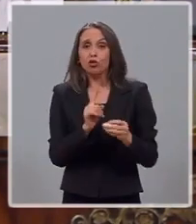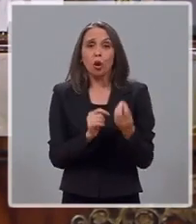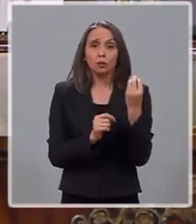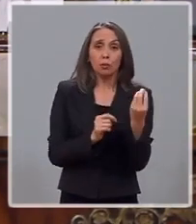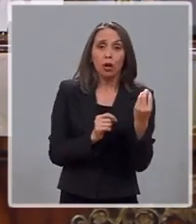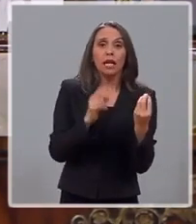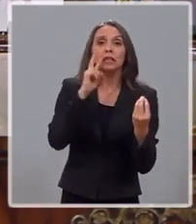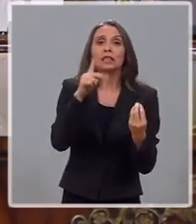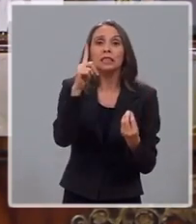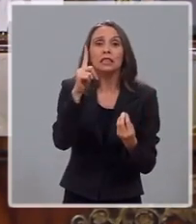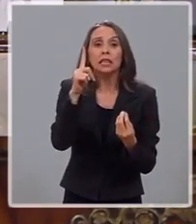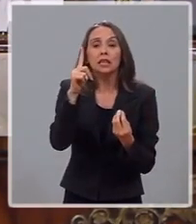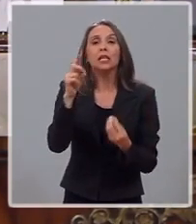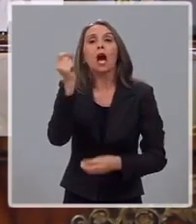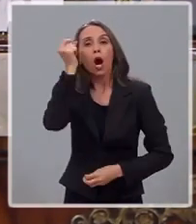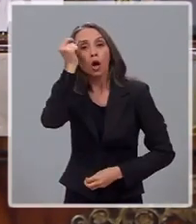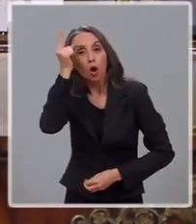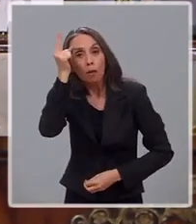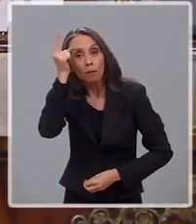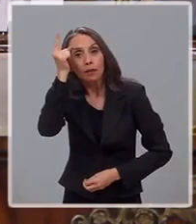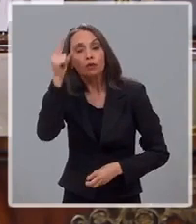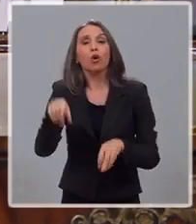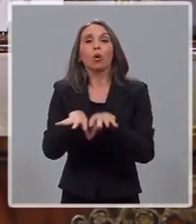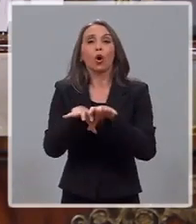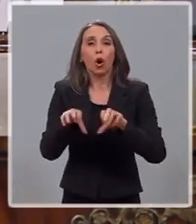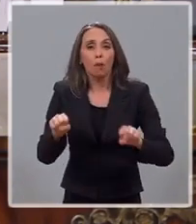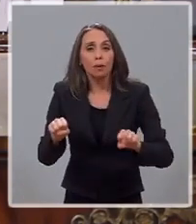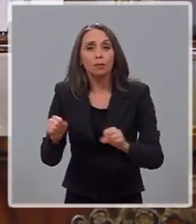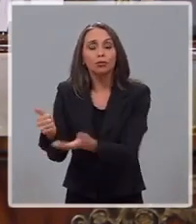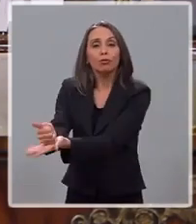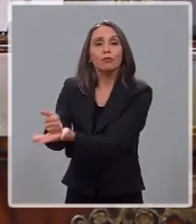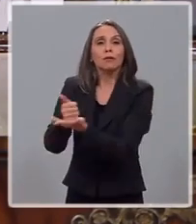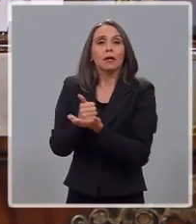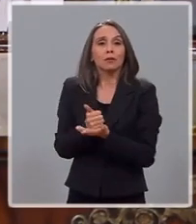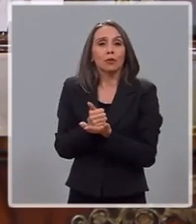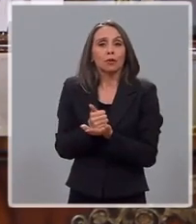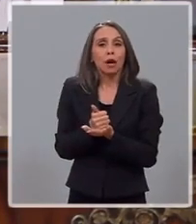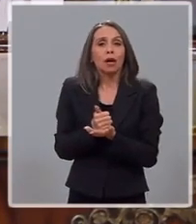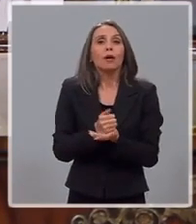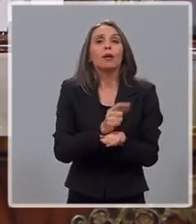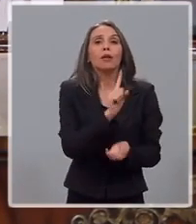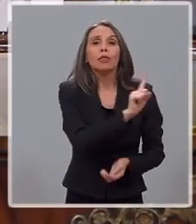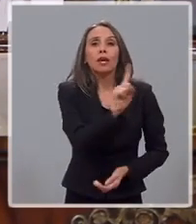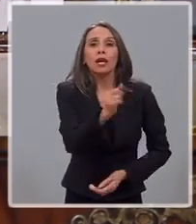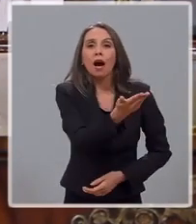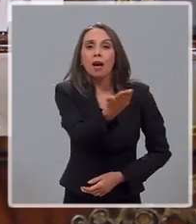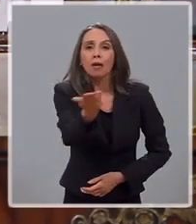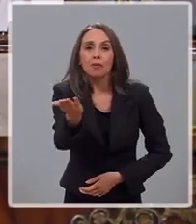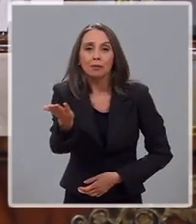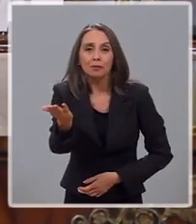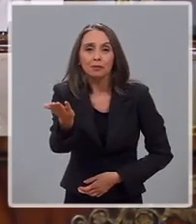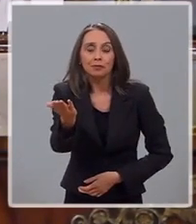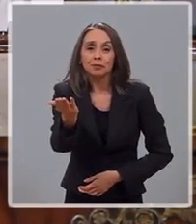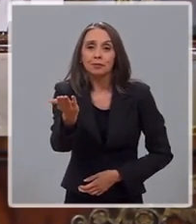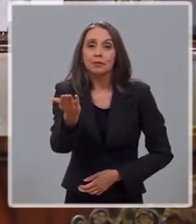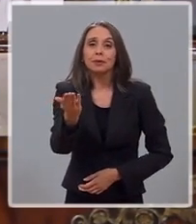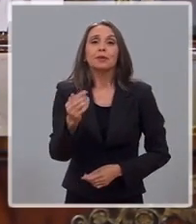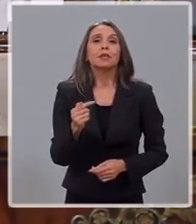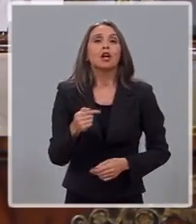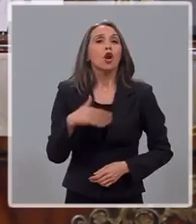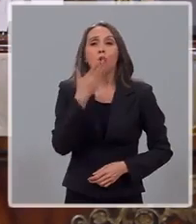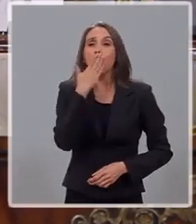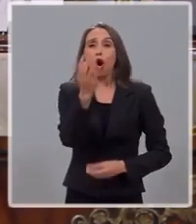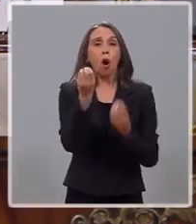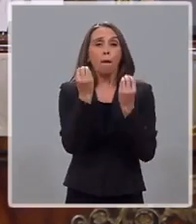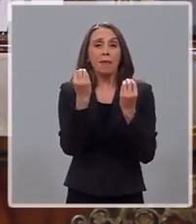si no contamos con la comprensión el compromiso y la colaboración de cada uno de ustedes la herramienta más